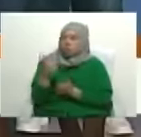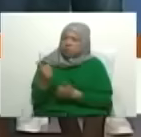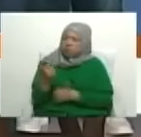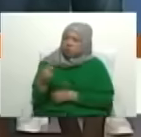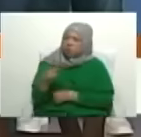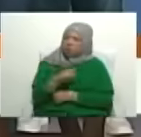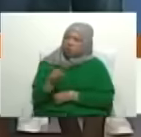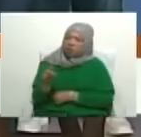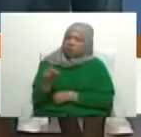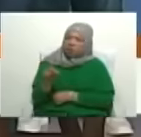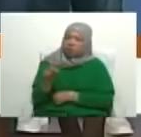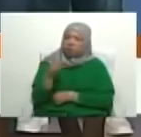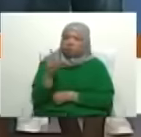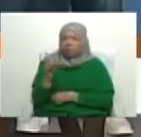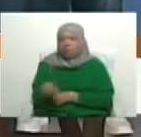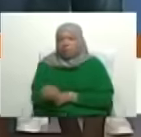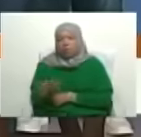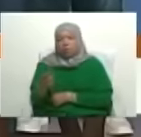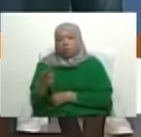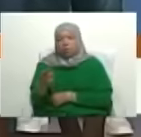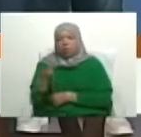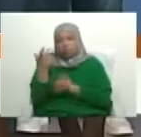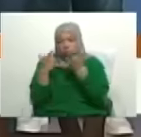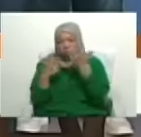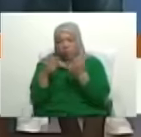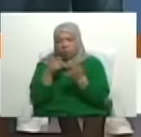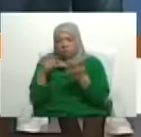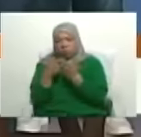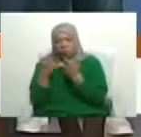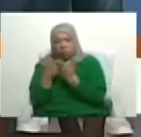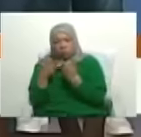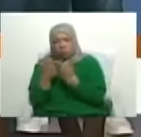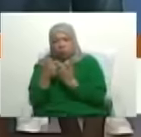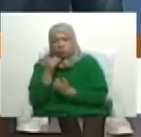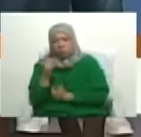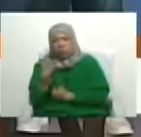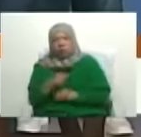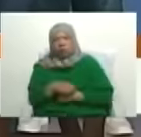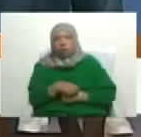es que también es que el chavismo está muy peleón.